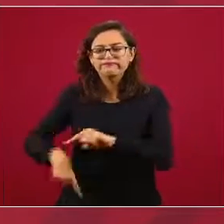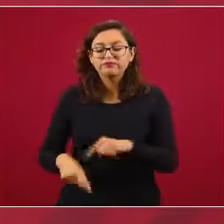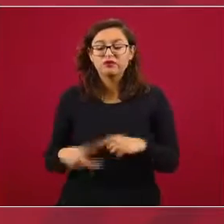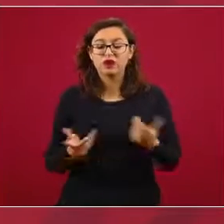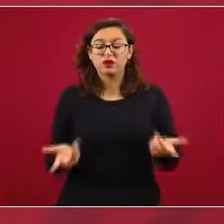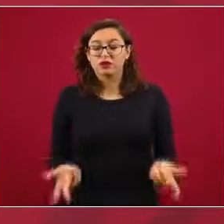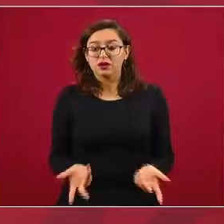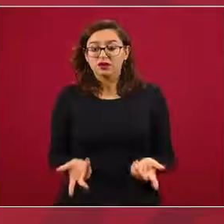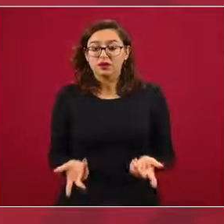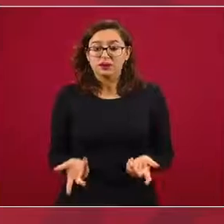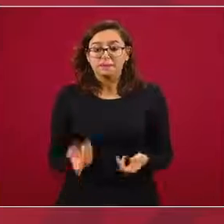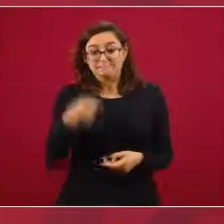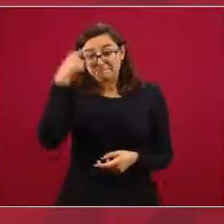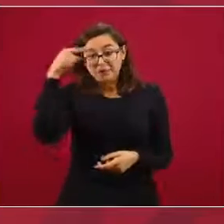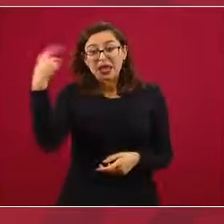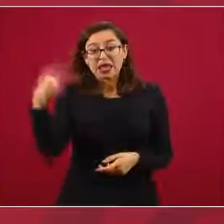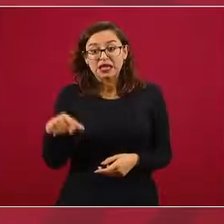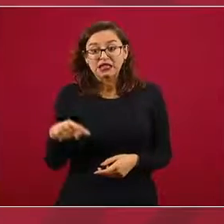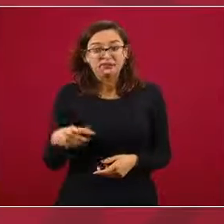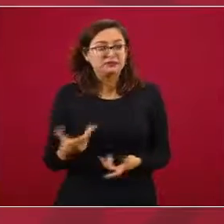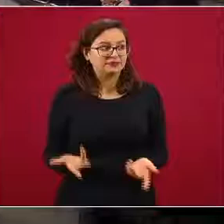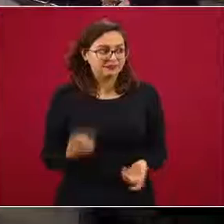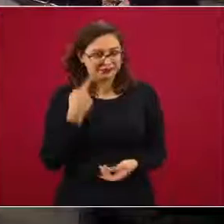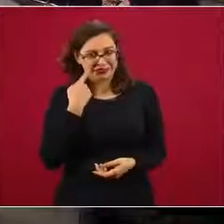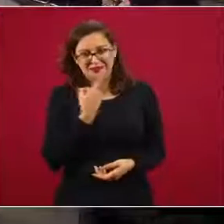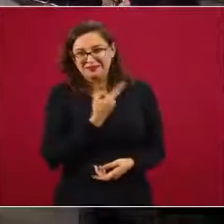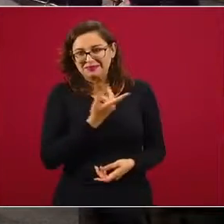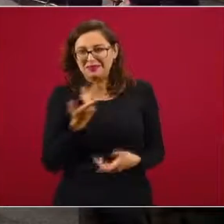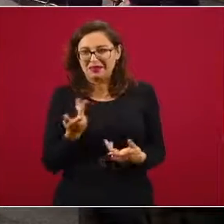no caer en estas vergüenzas,